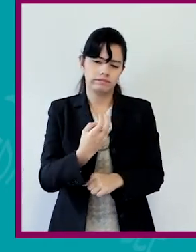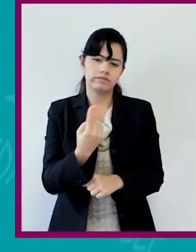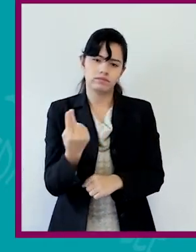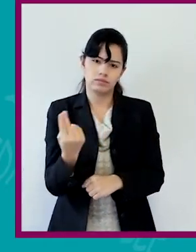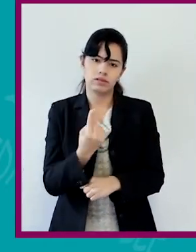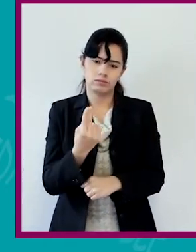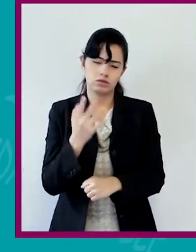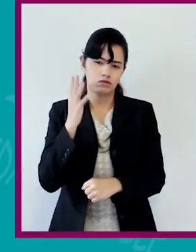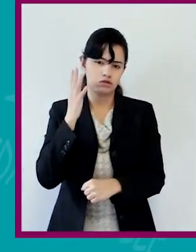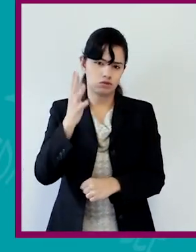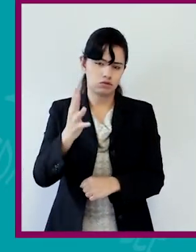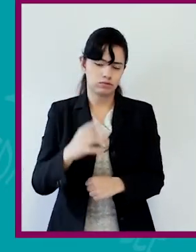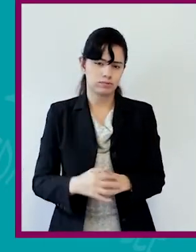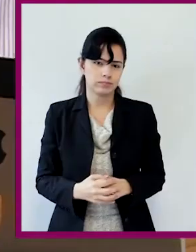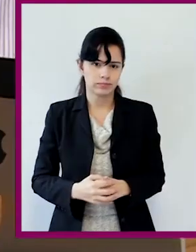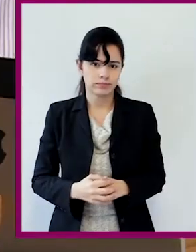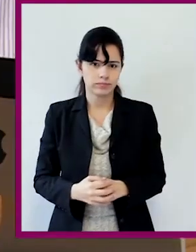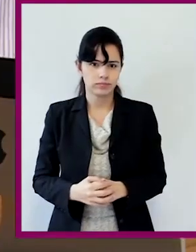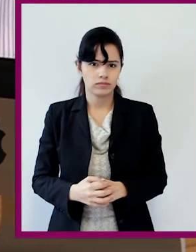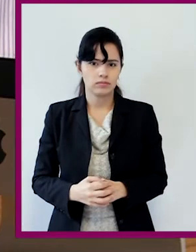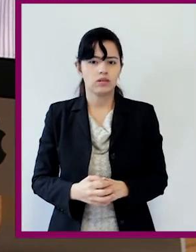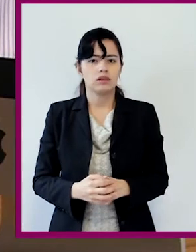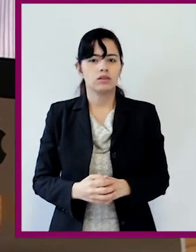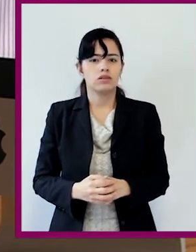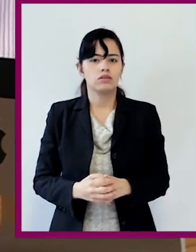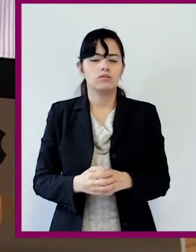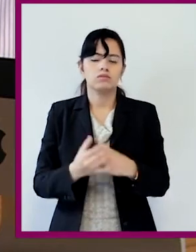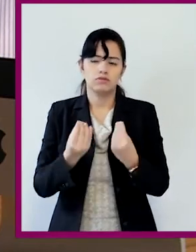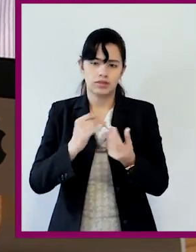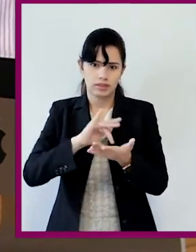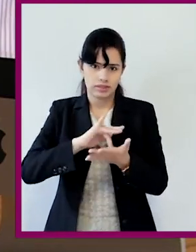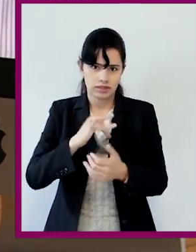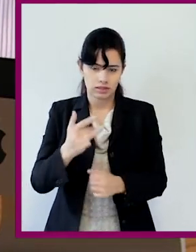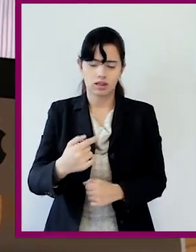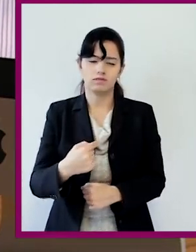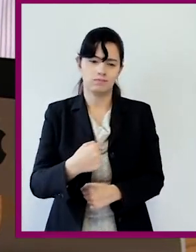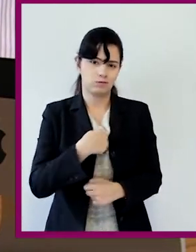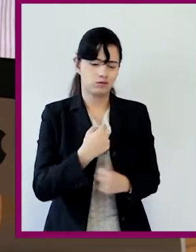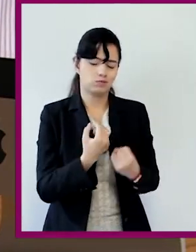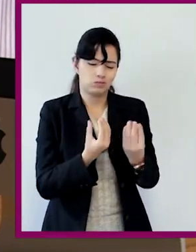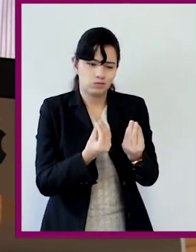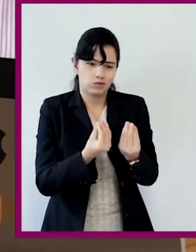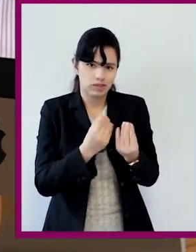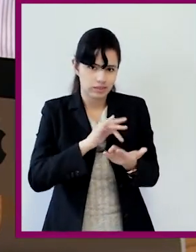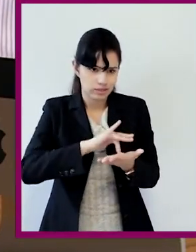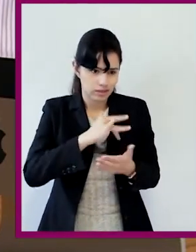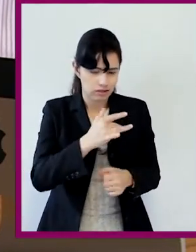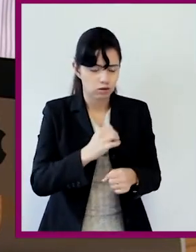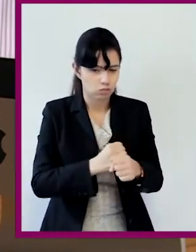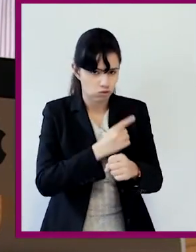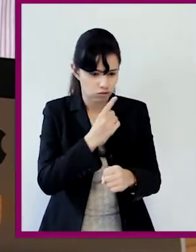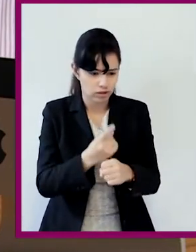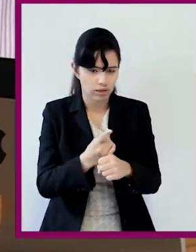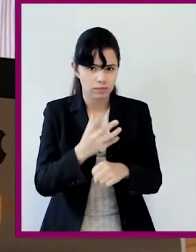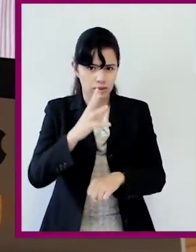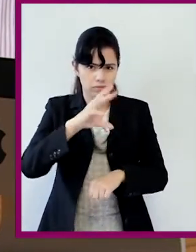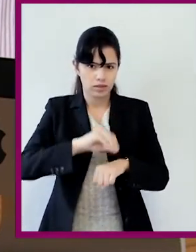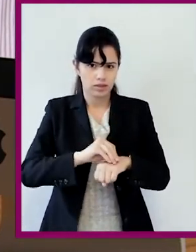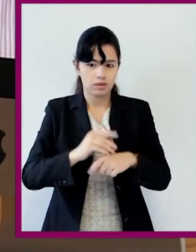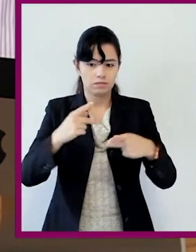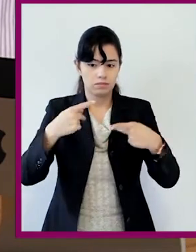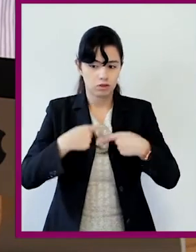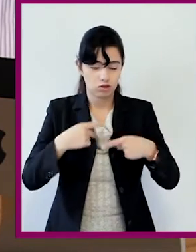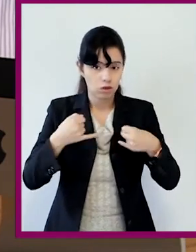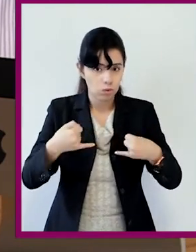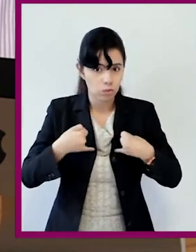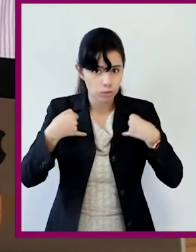el tipo de sociedad que queremos. No me queda más que agradecerle. No, yo agradezco muchísimo esta oportunidad